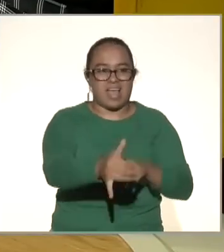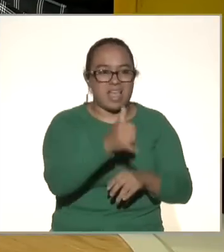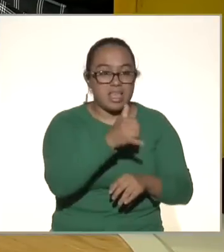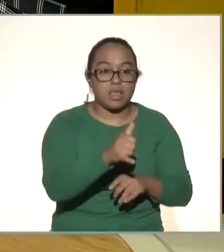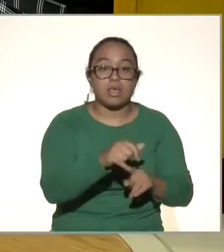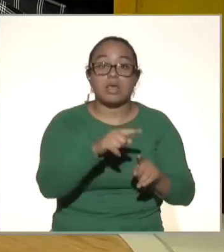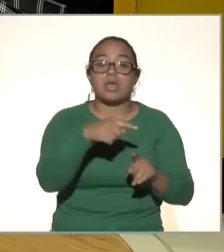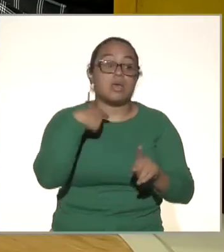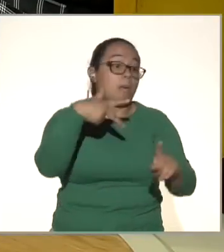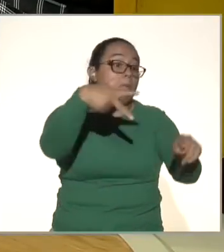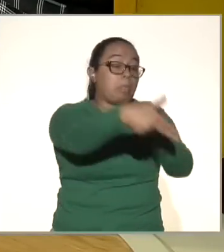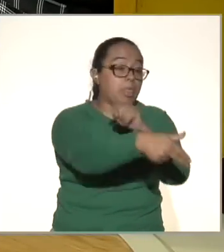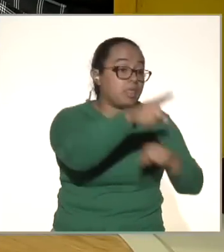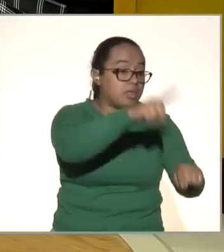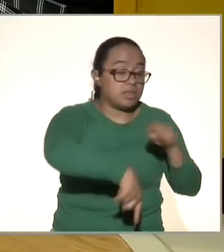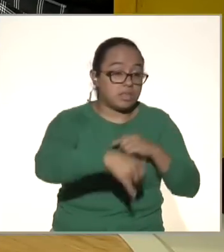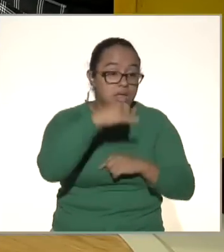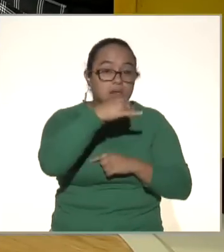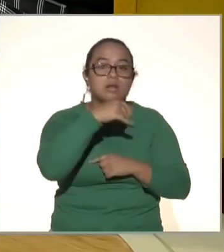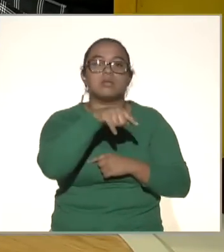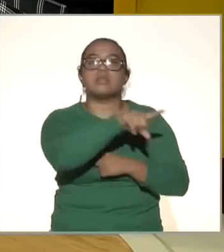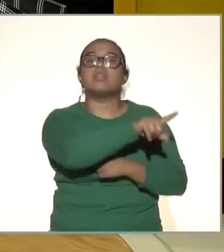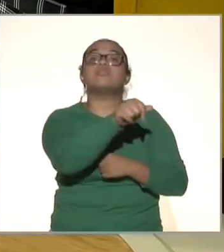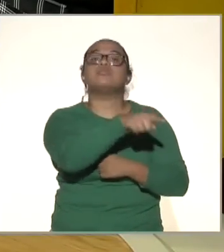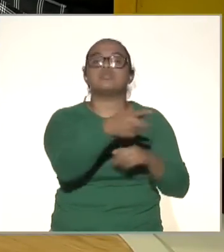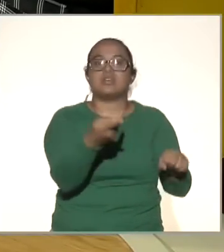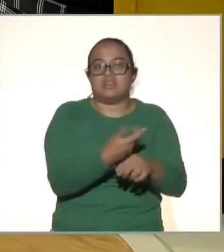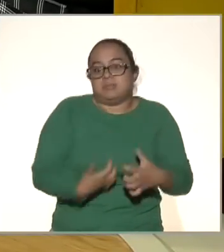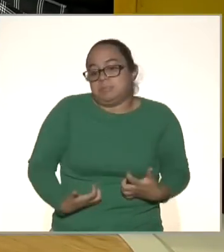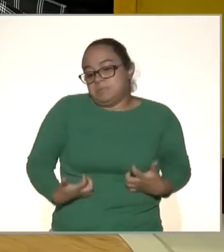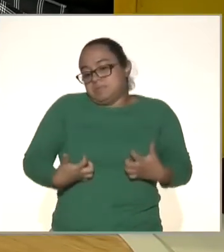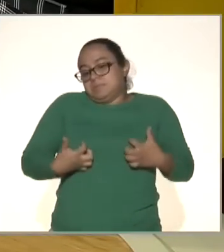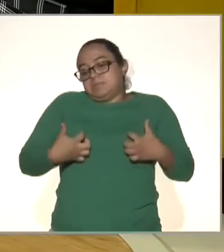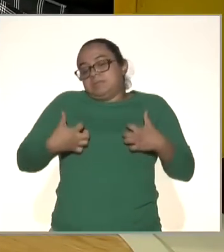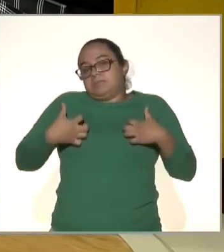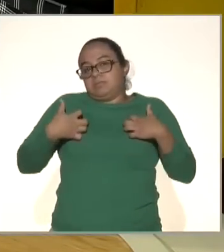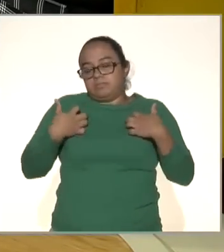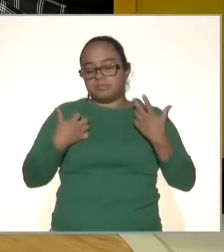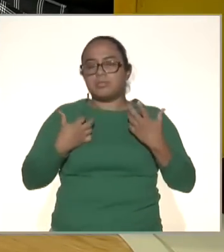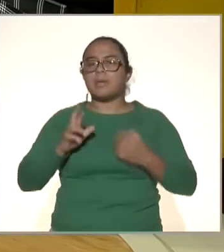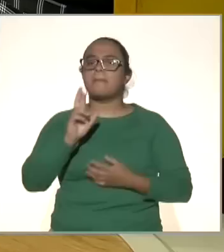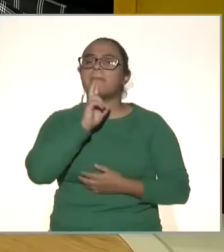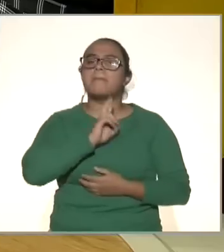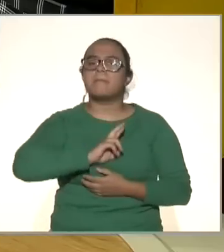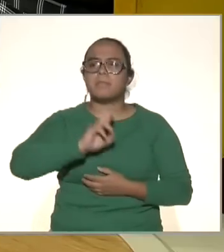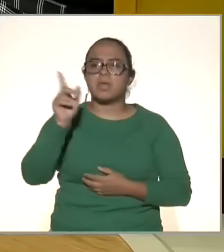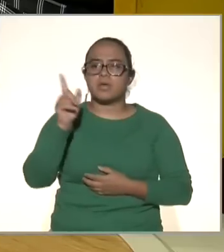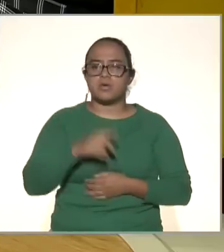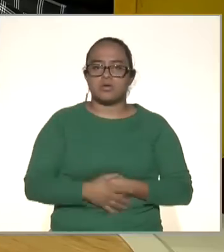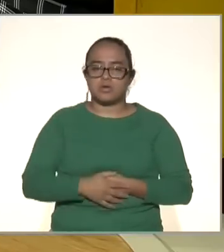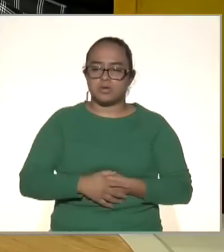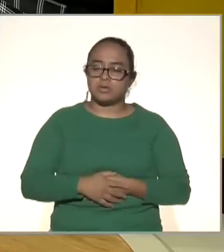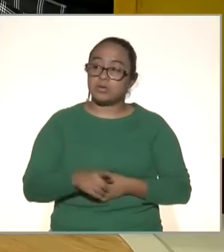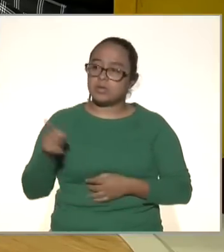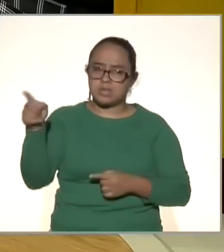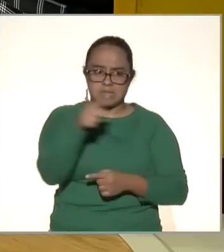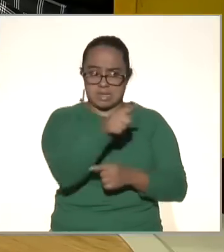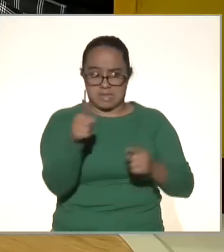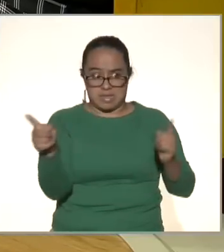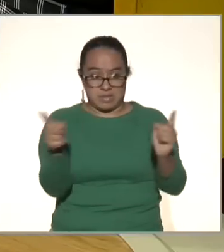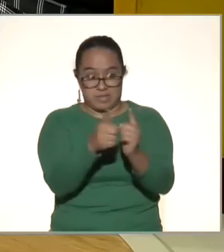poner muy violento. Contraproducente. ¿Sí? Entonces, lo más fácil es busca con quién se lleva